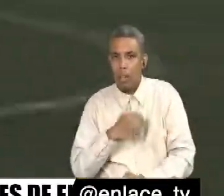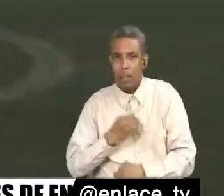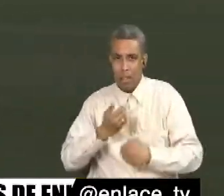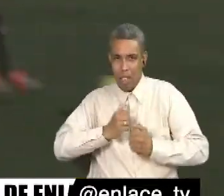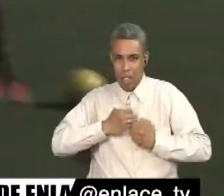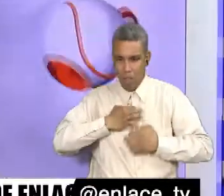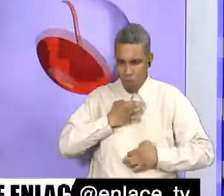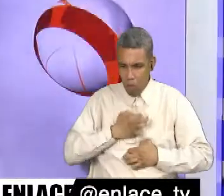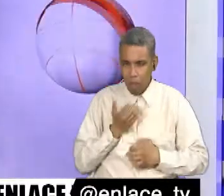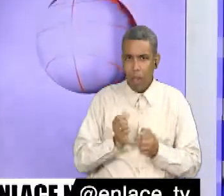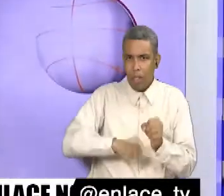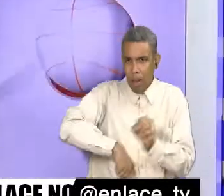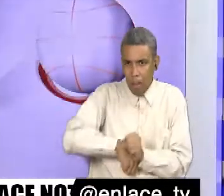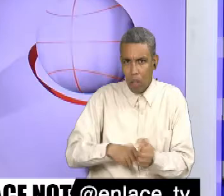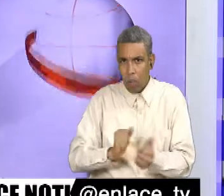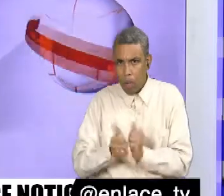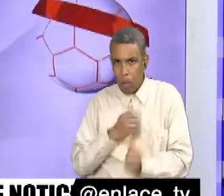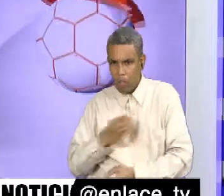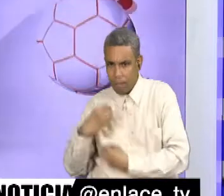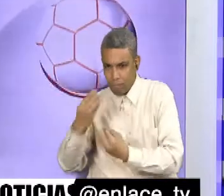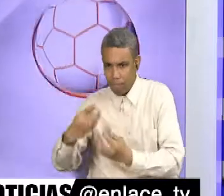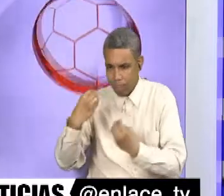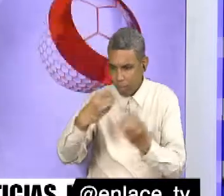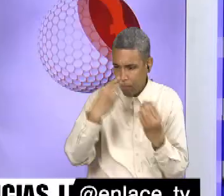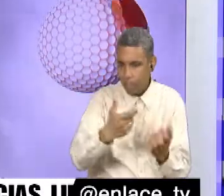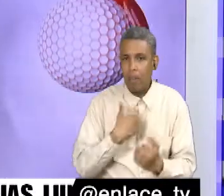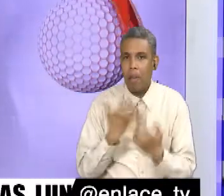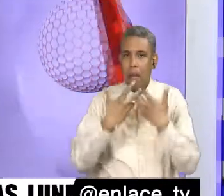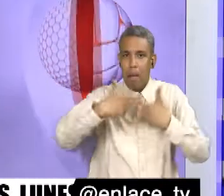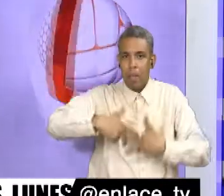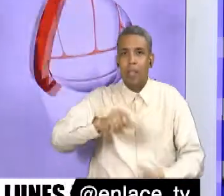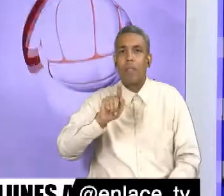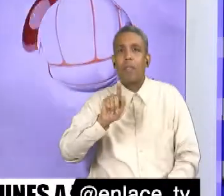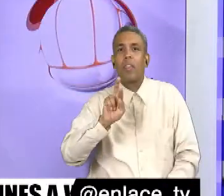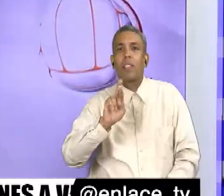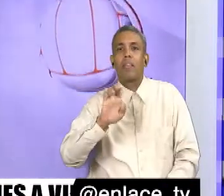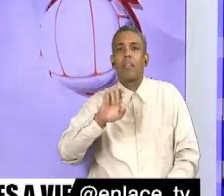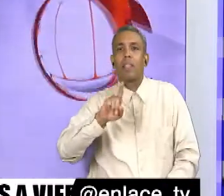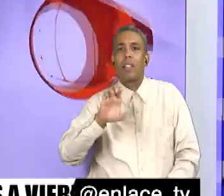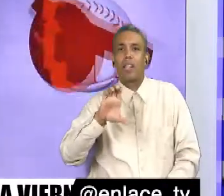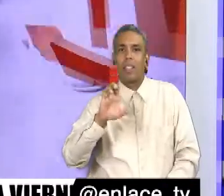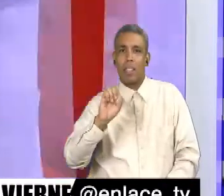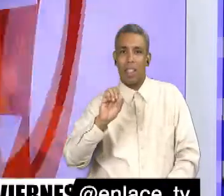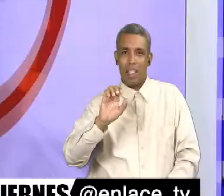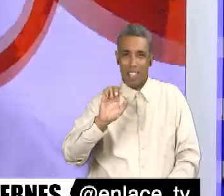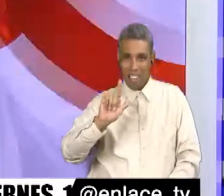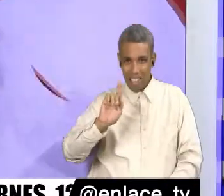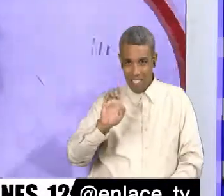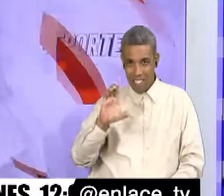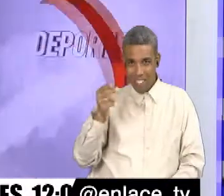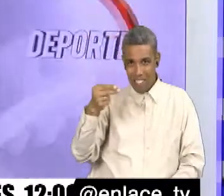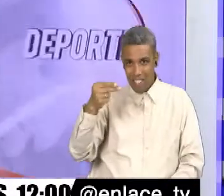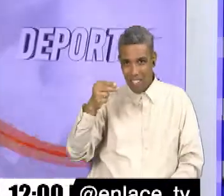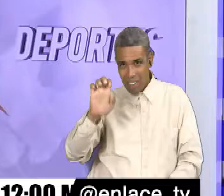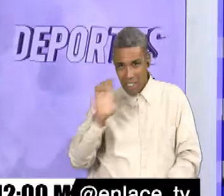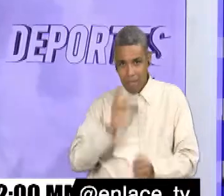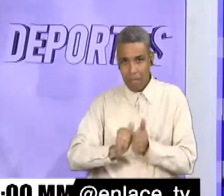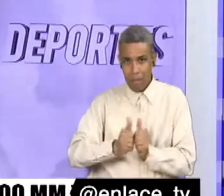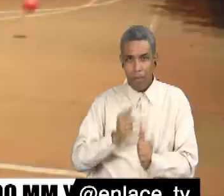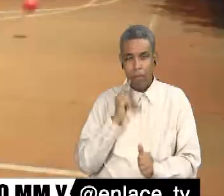deportivos. Y un torneo abierto de banquitas se juega en la cancha polideportiva del barrio